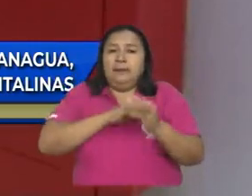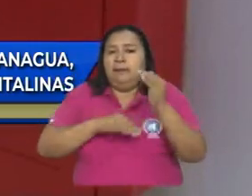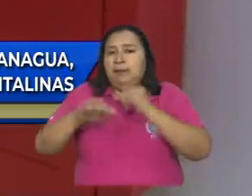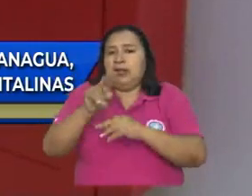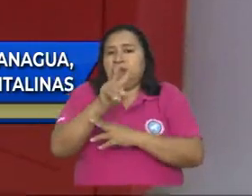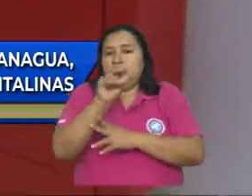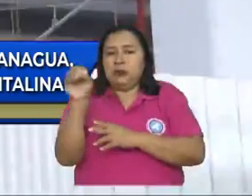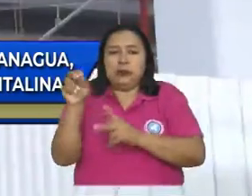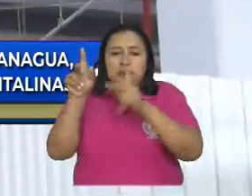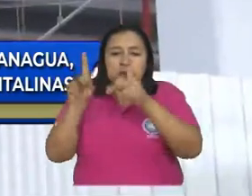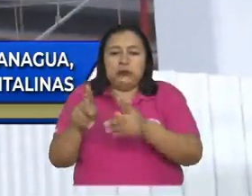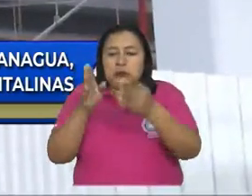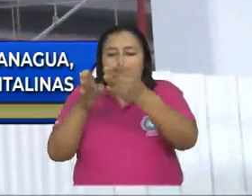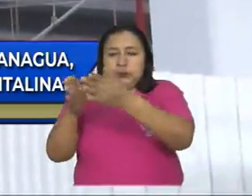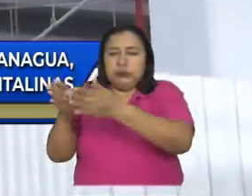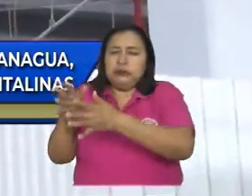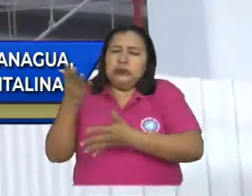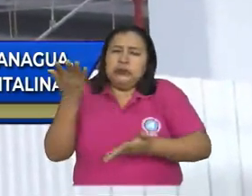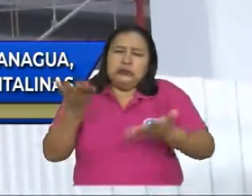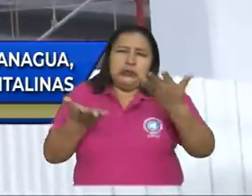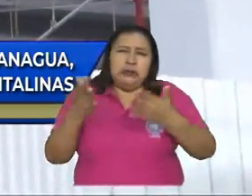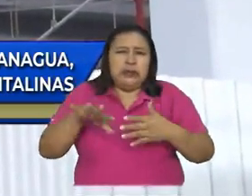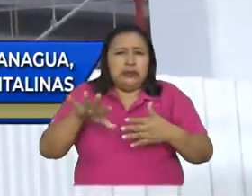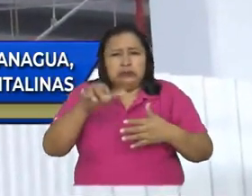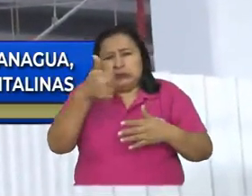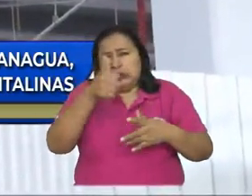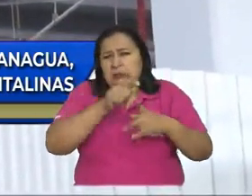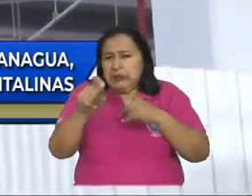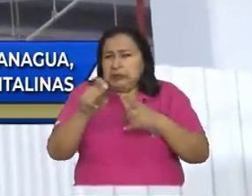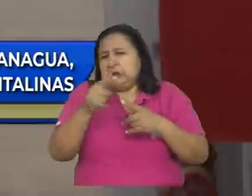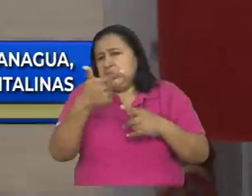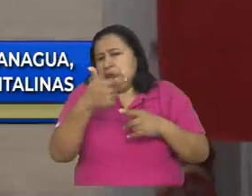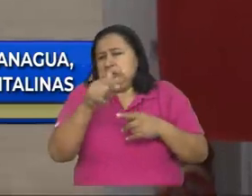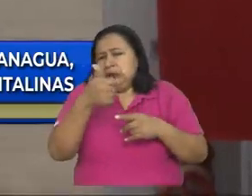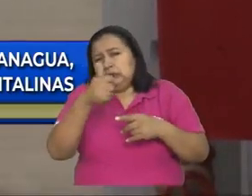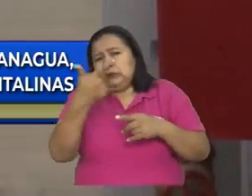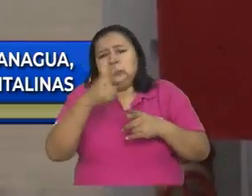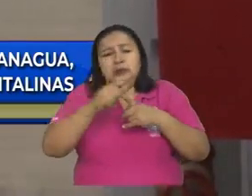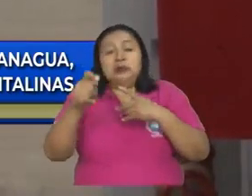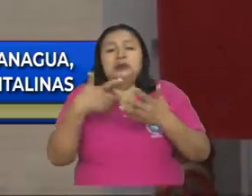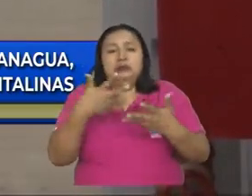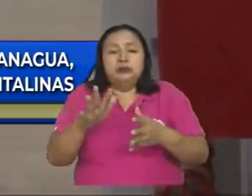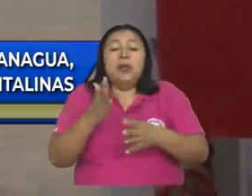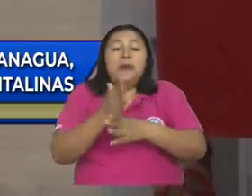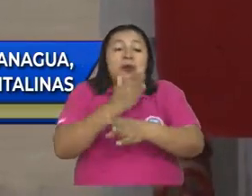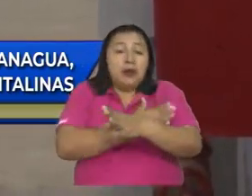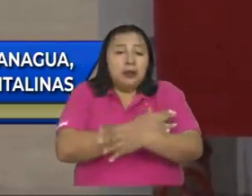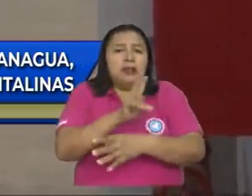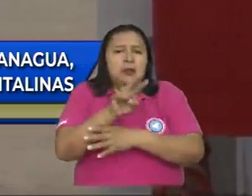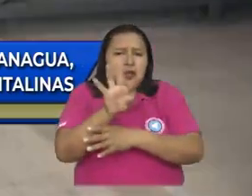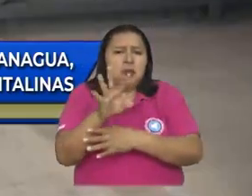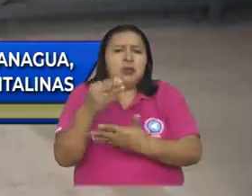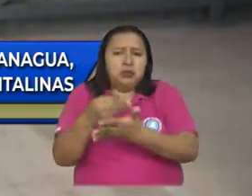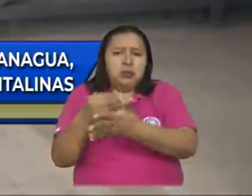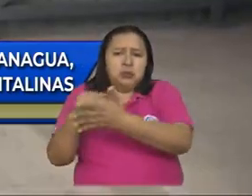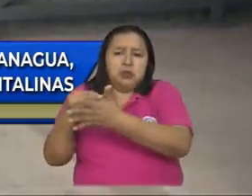200 comerciantes. Eso puede estar listo tal vez en unos 6 meses, 6, 7 meses. Okay. Pero sí, antes del 24 estamos comprando